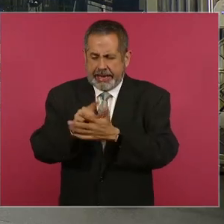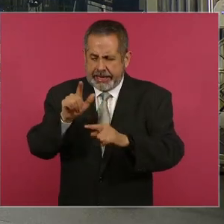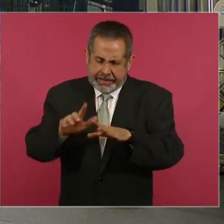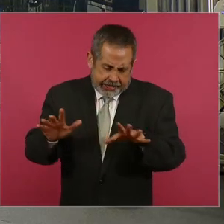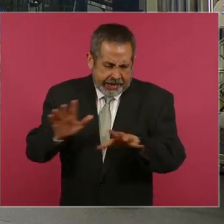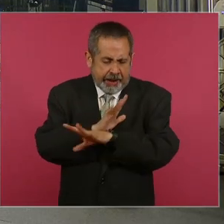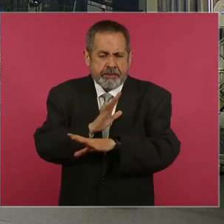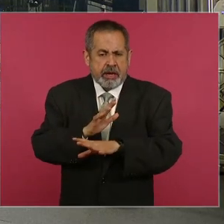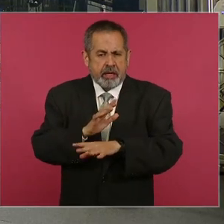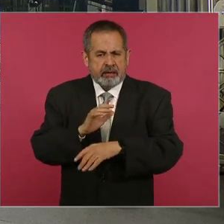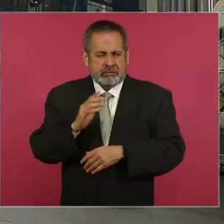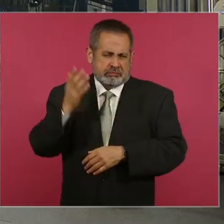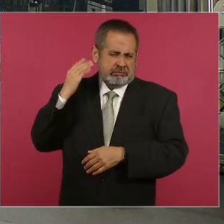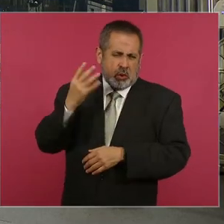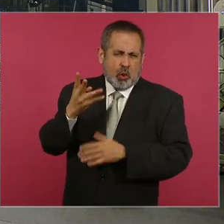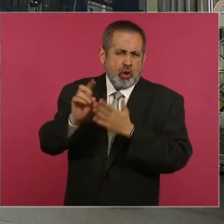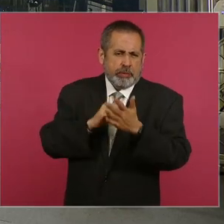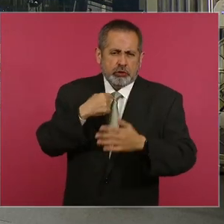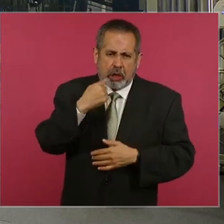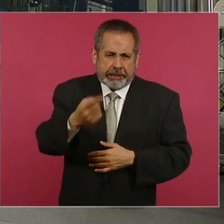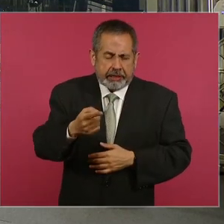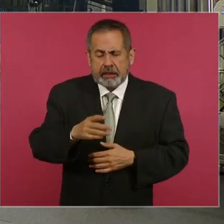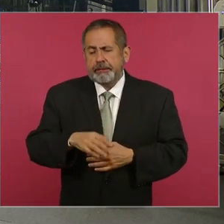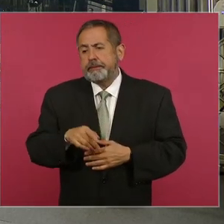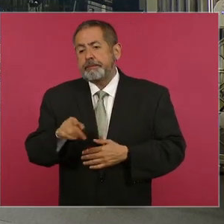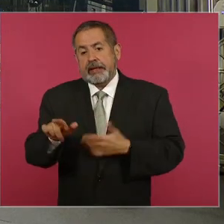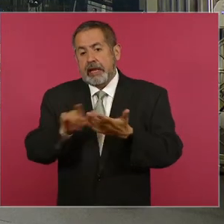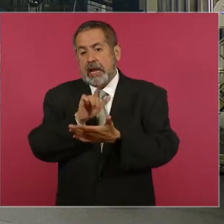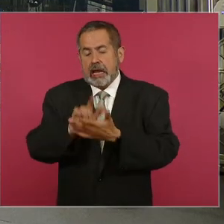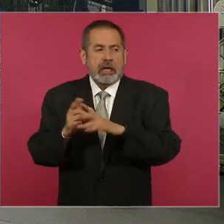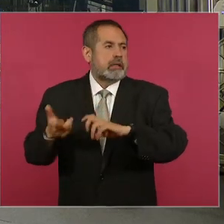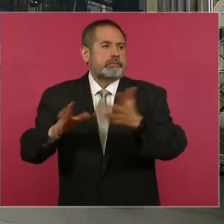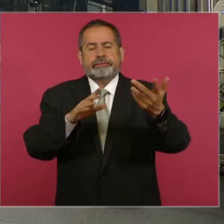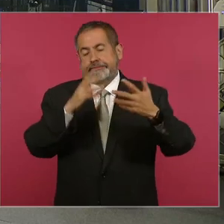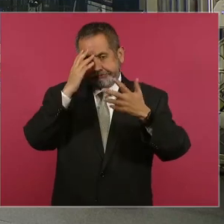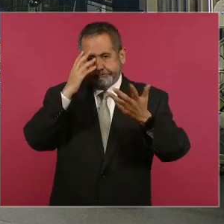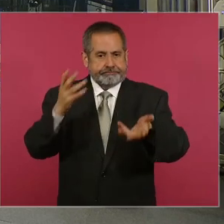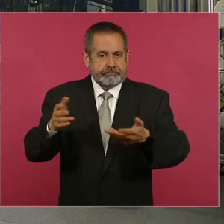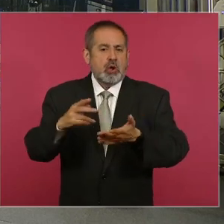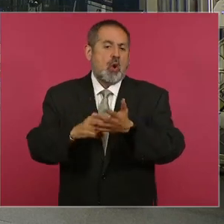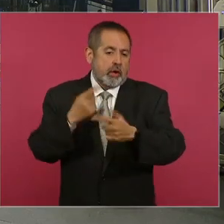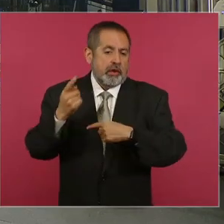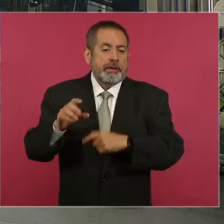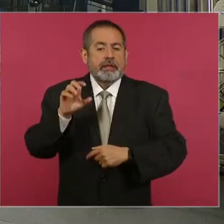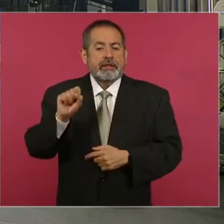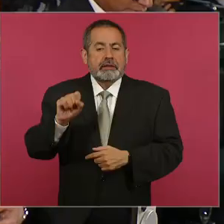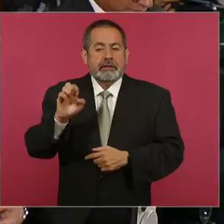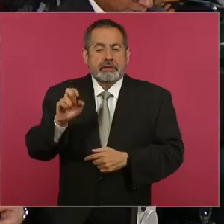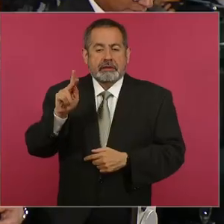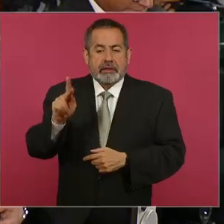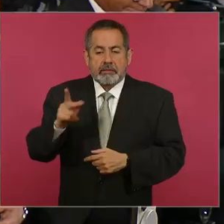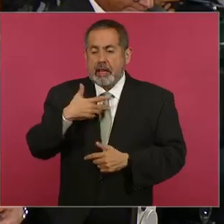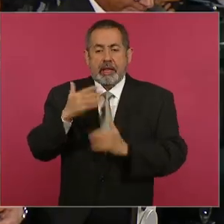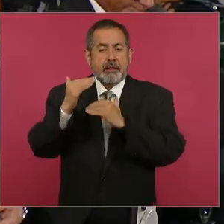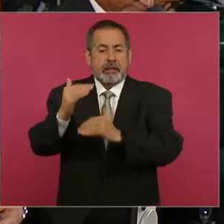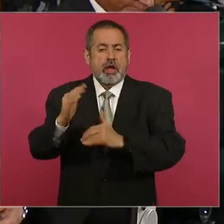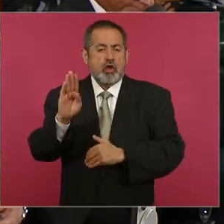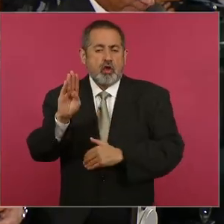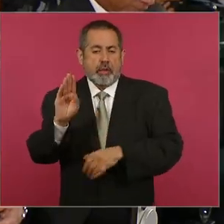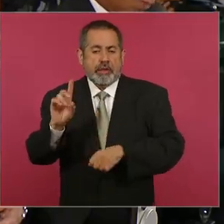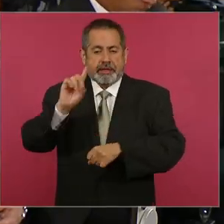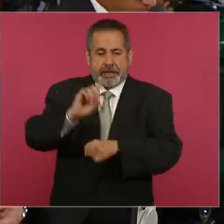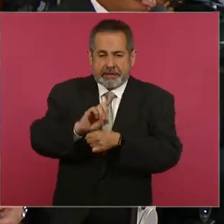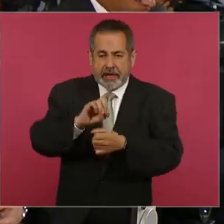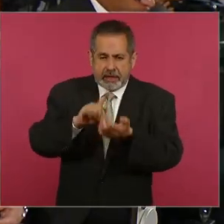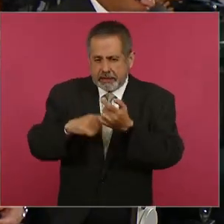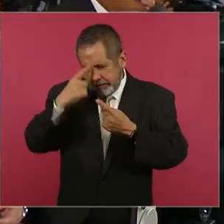3 meses o 4 meses, que esta nueva ley afectó mucho a todos ellos, porque normalmente la SEP tenía un plazo máximo de 90 días